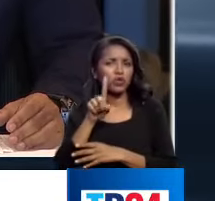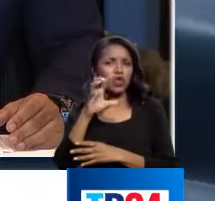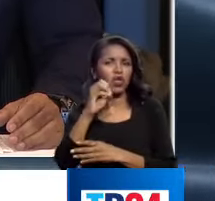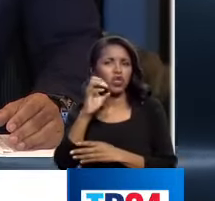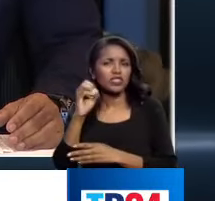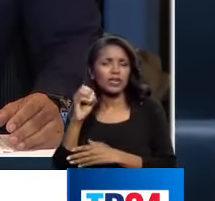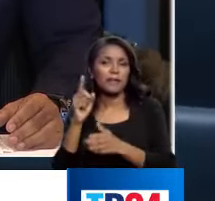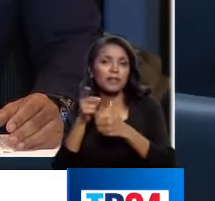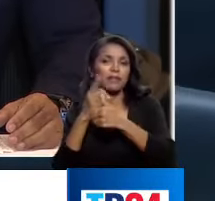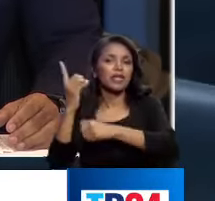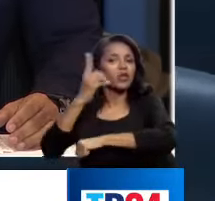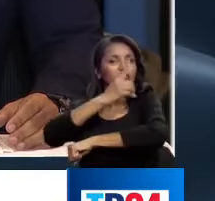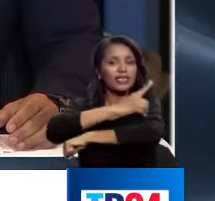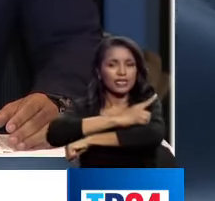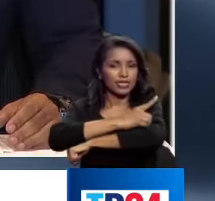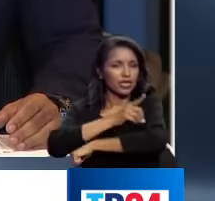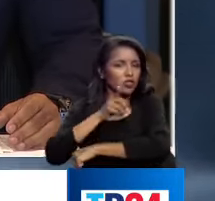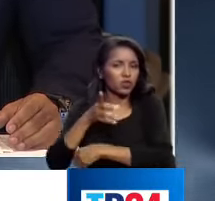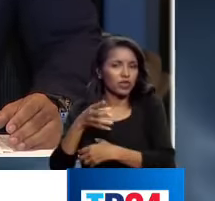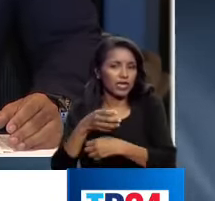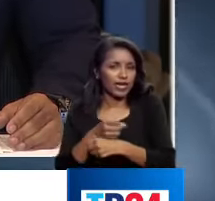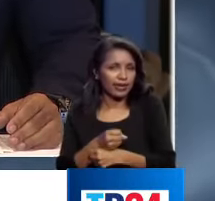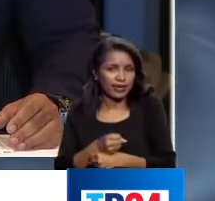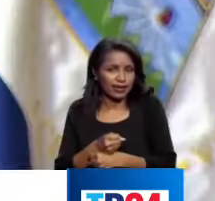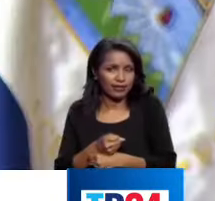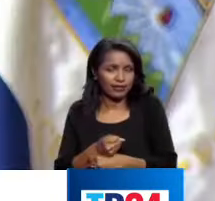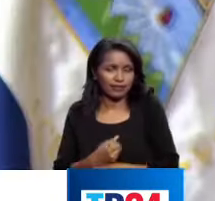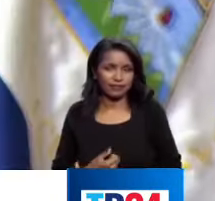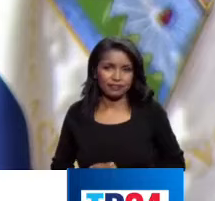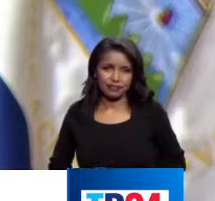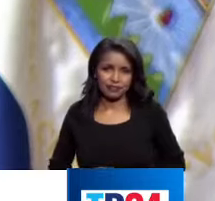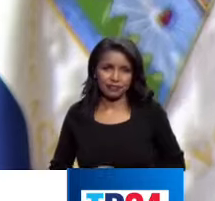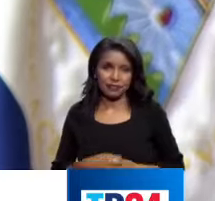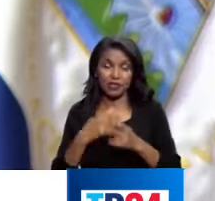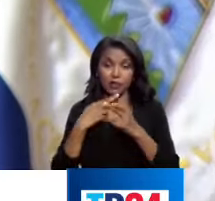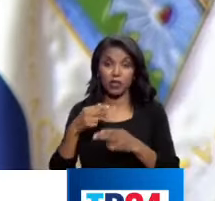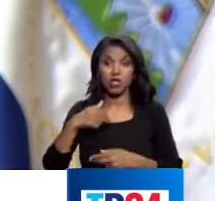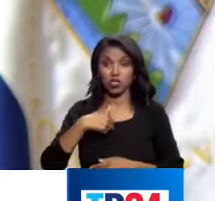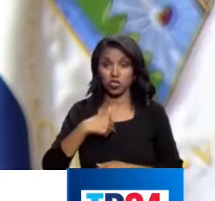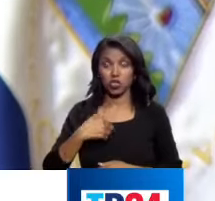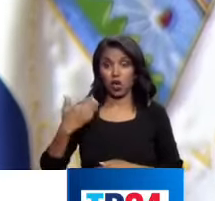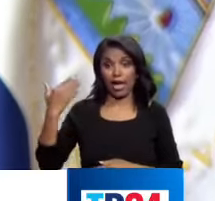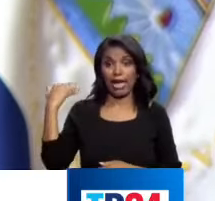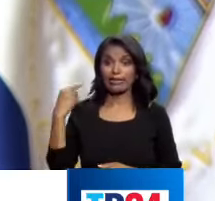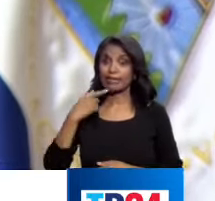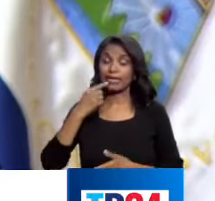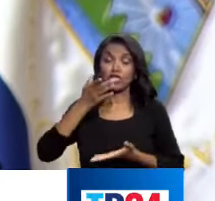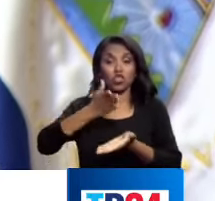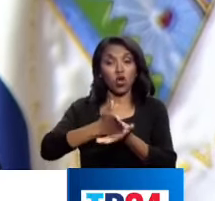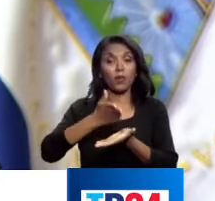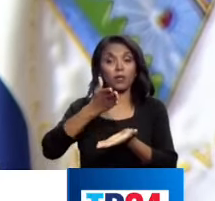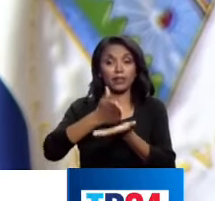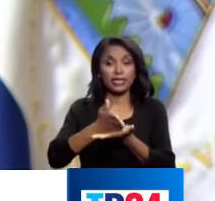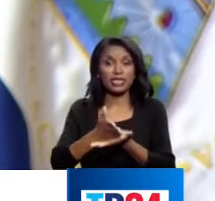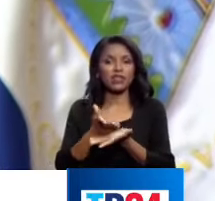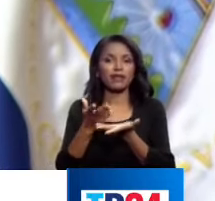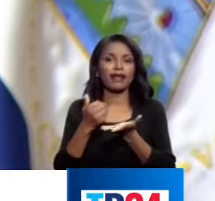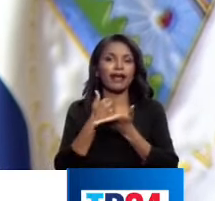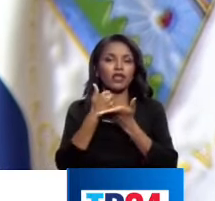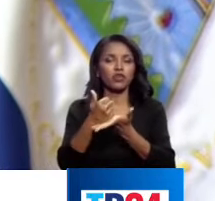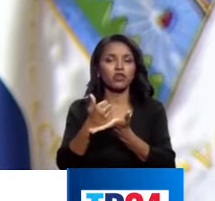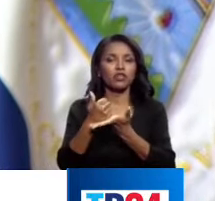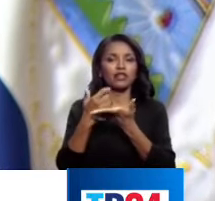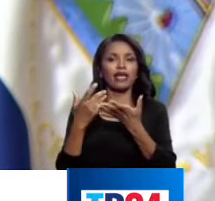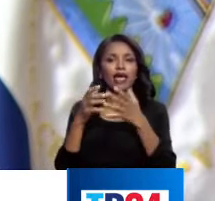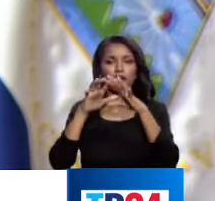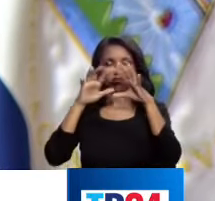de gobierno para cumplir precisamente estos 5 puntos que nos mencionaba? Nosotros ya hemos dicho que estamos comprometidos con el ambiente y elevarlo incluso a nivel constitucional. El